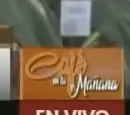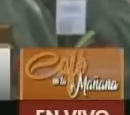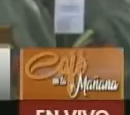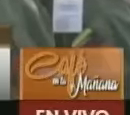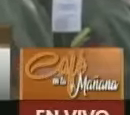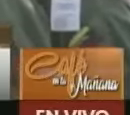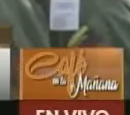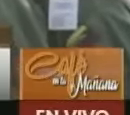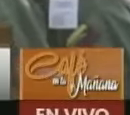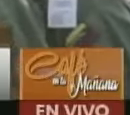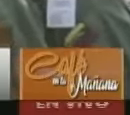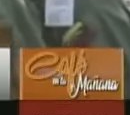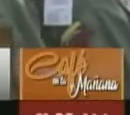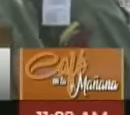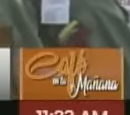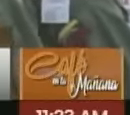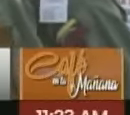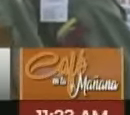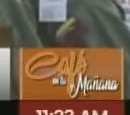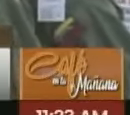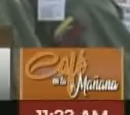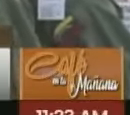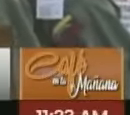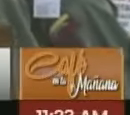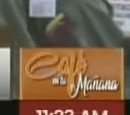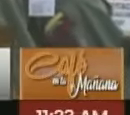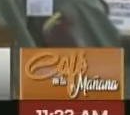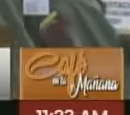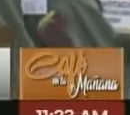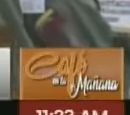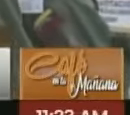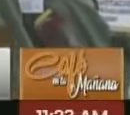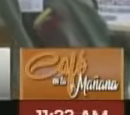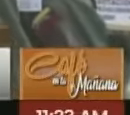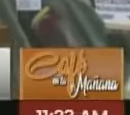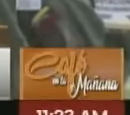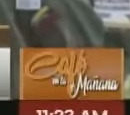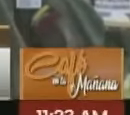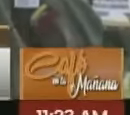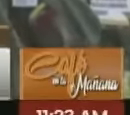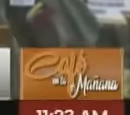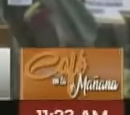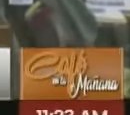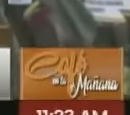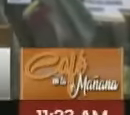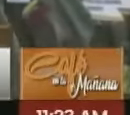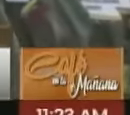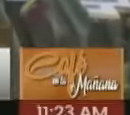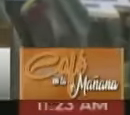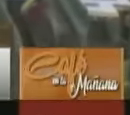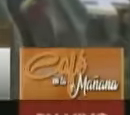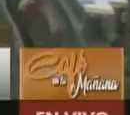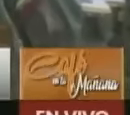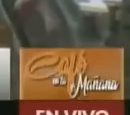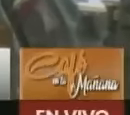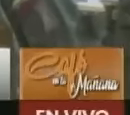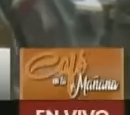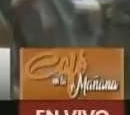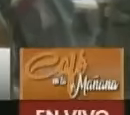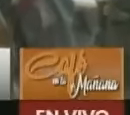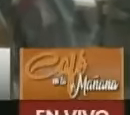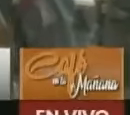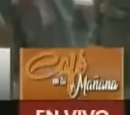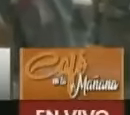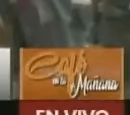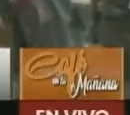aniversario y que ha hecho pues todo lo posible también para que estos equipos lleguen